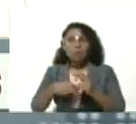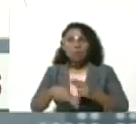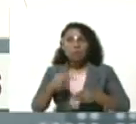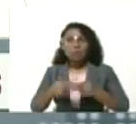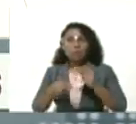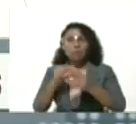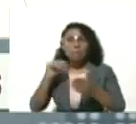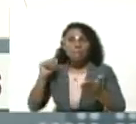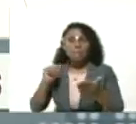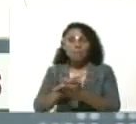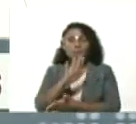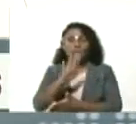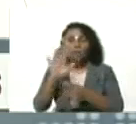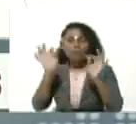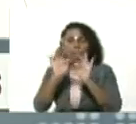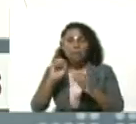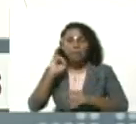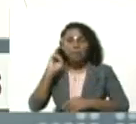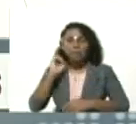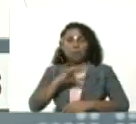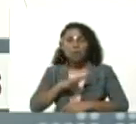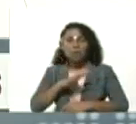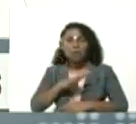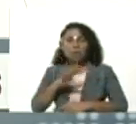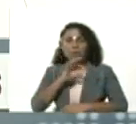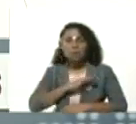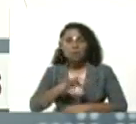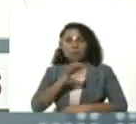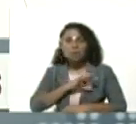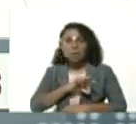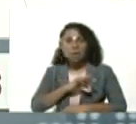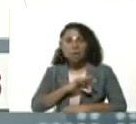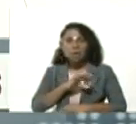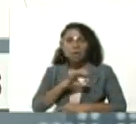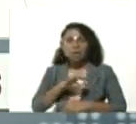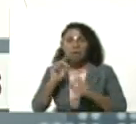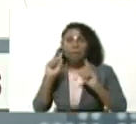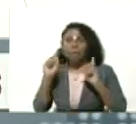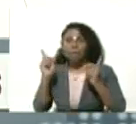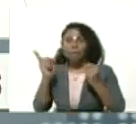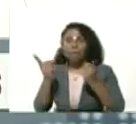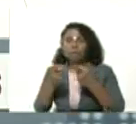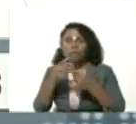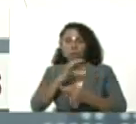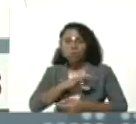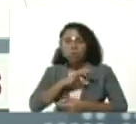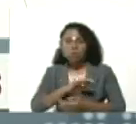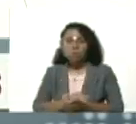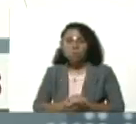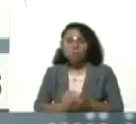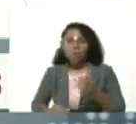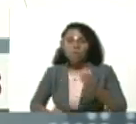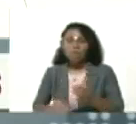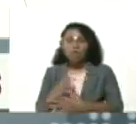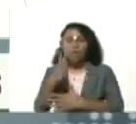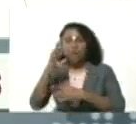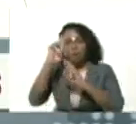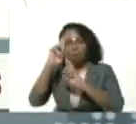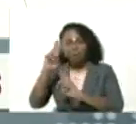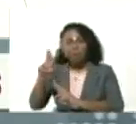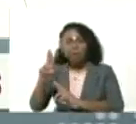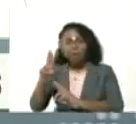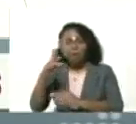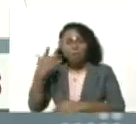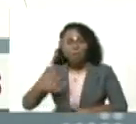impulsar el modelo histórico social del ecosocialismo, fundamentado en el respeto a